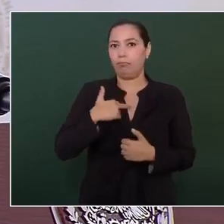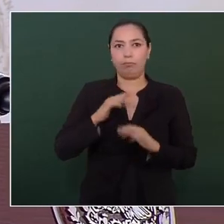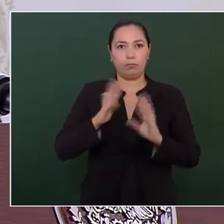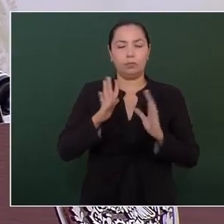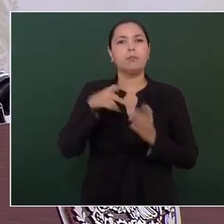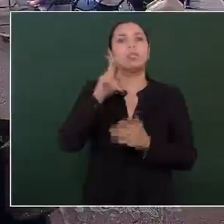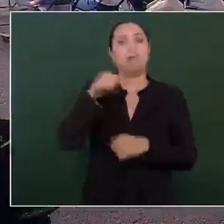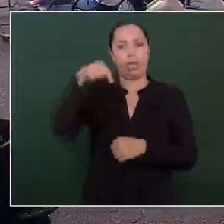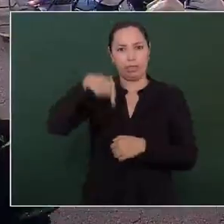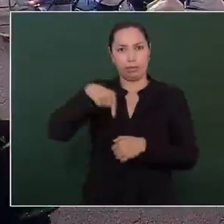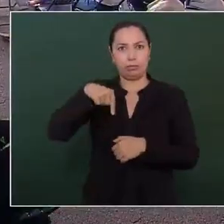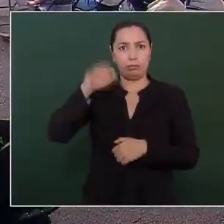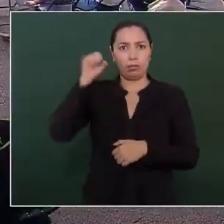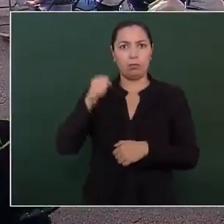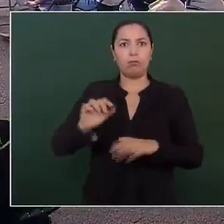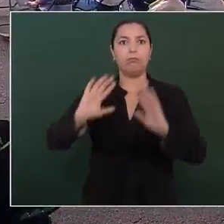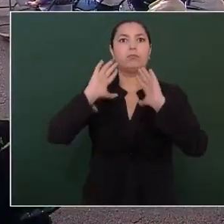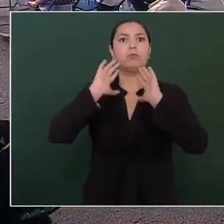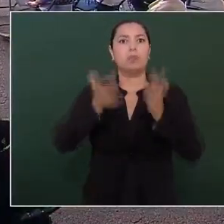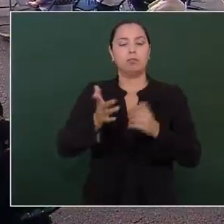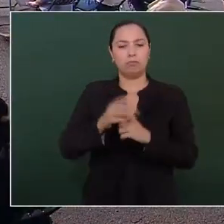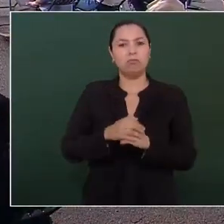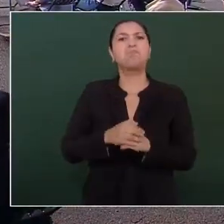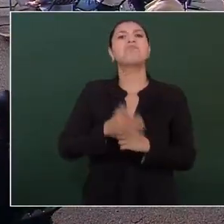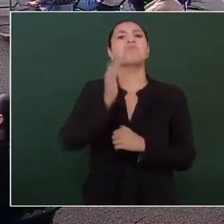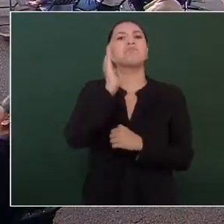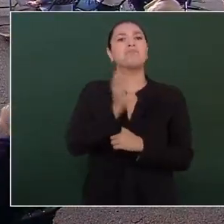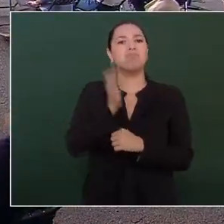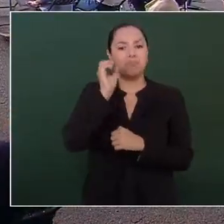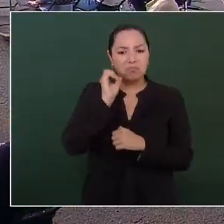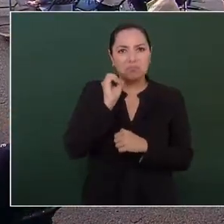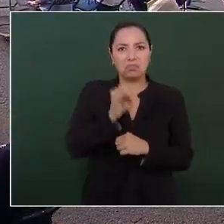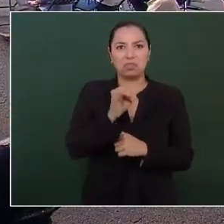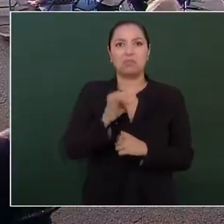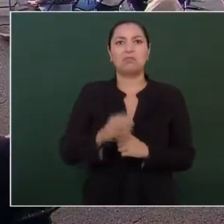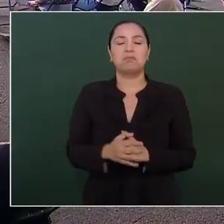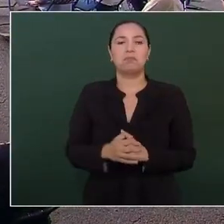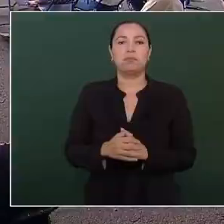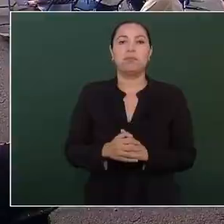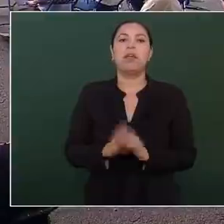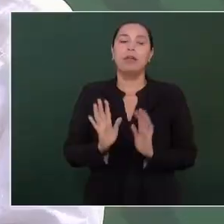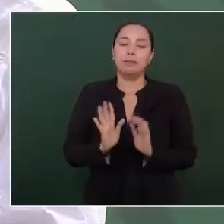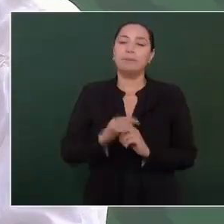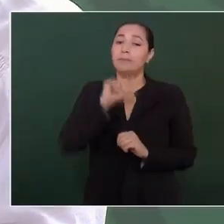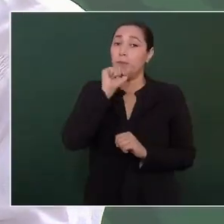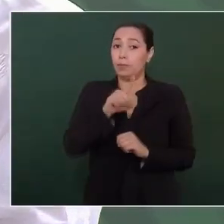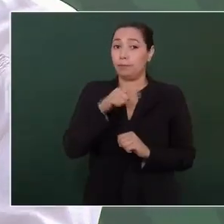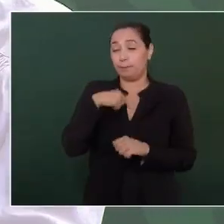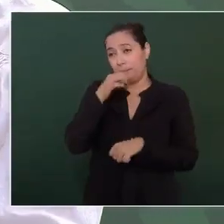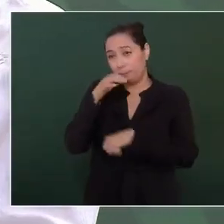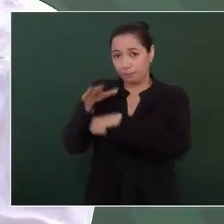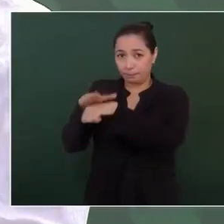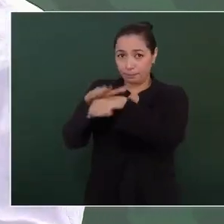de Sinaloa sí. Y también decirle a los